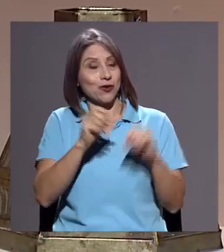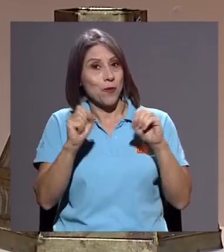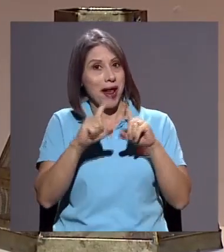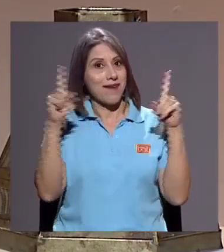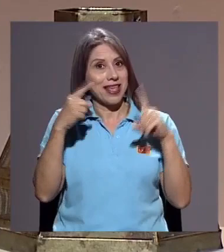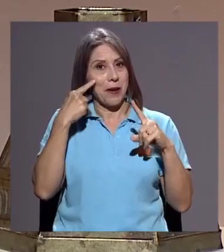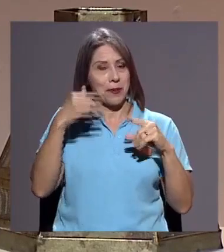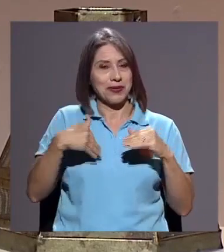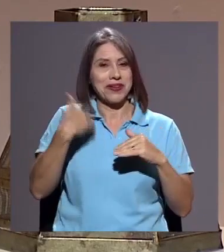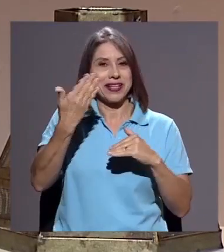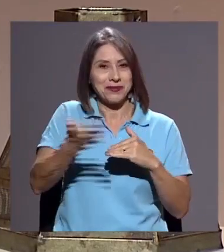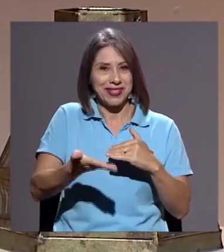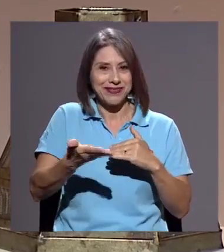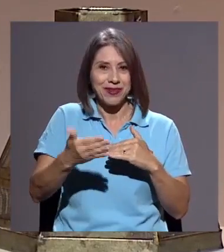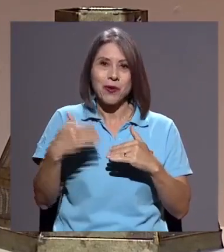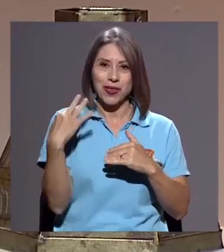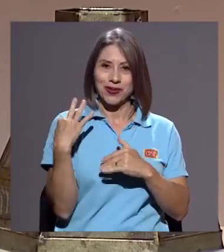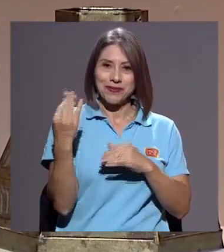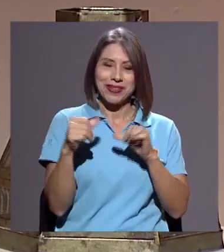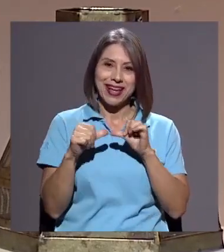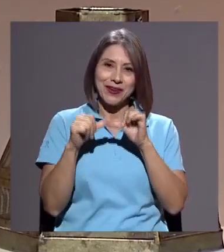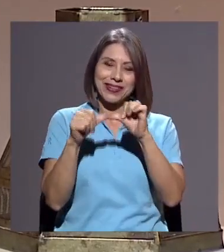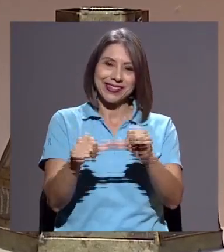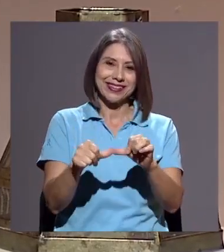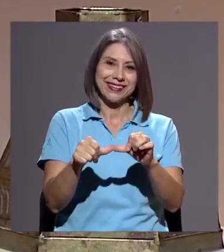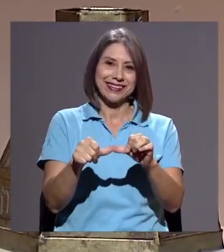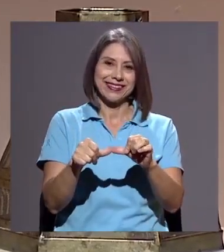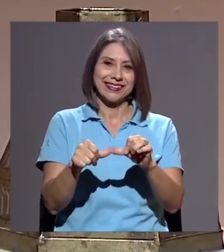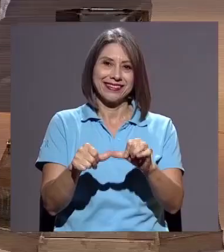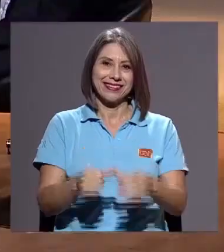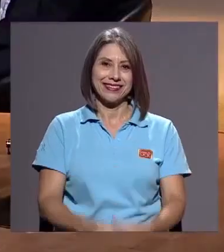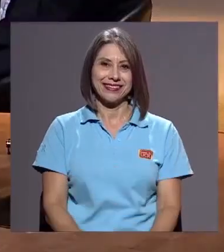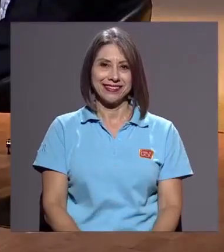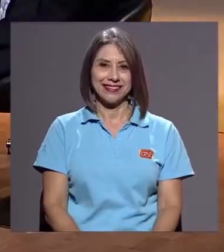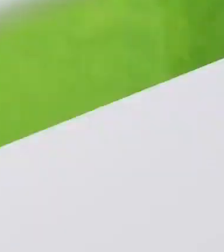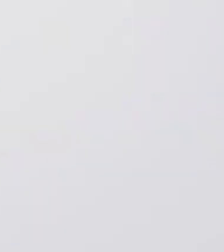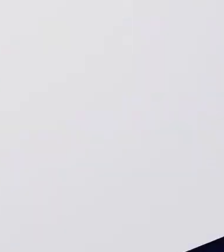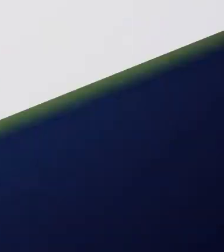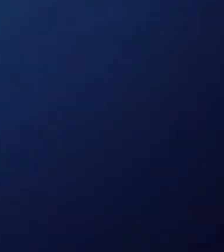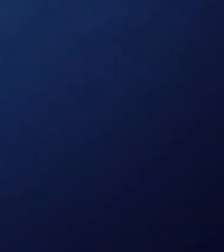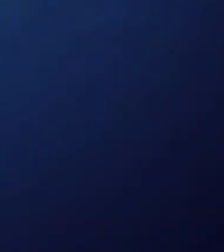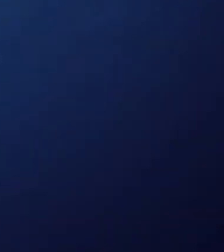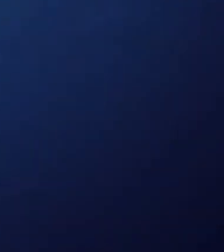en el siguiente segmento una vez que el canal nos invite a regresar.